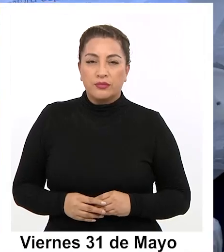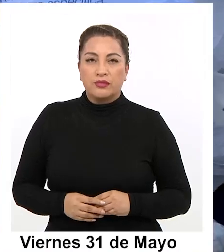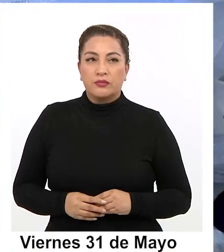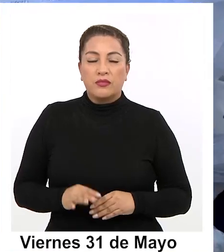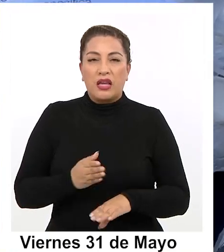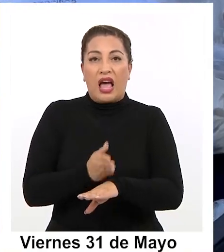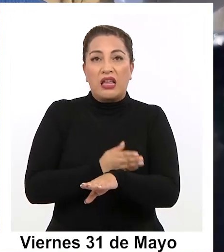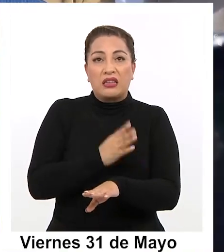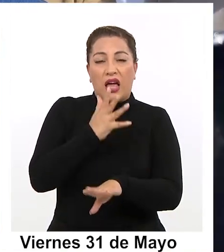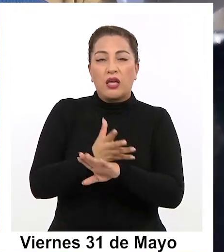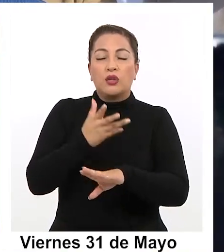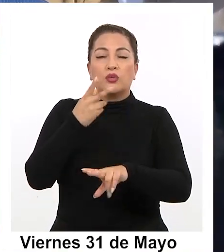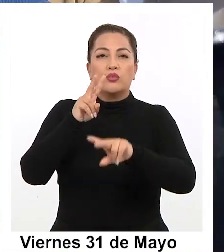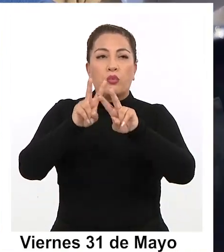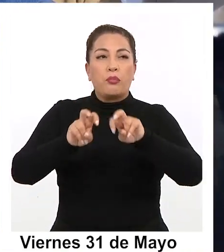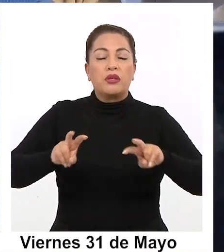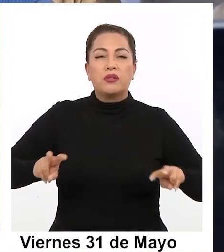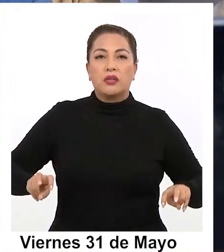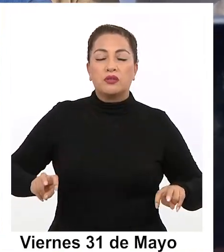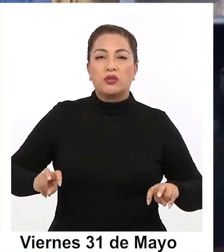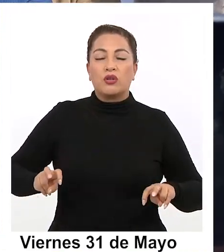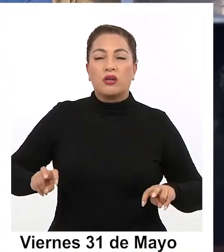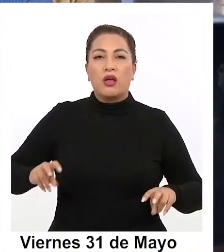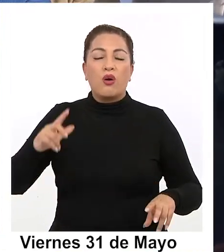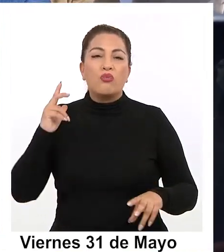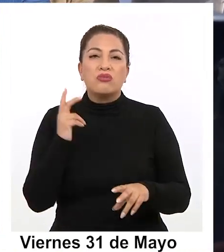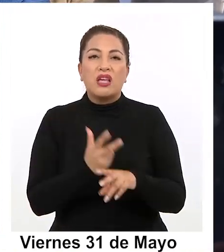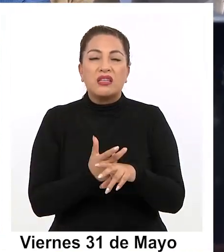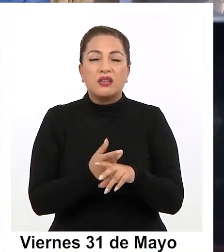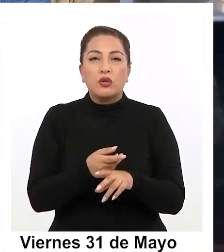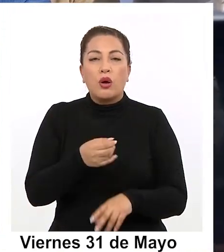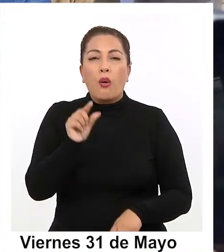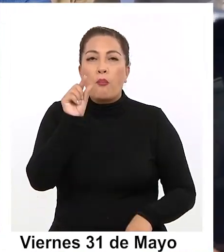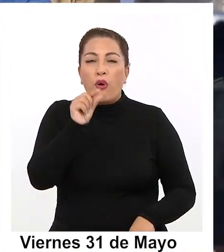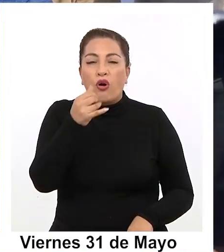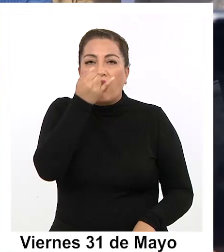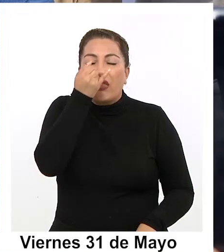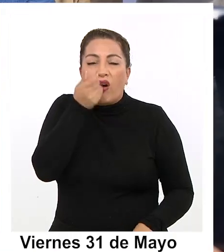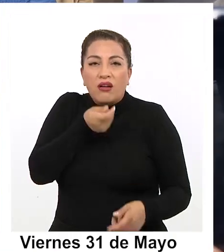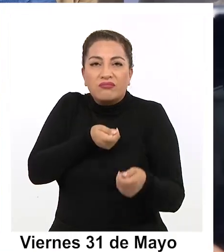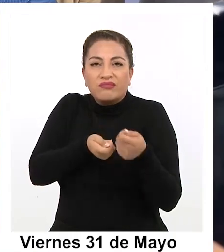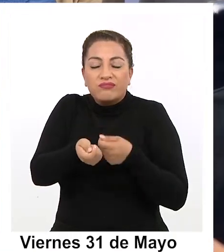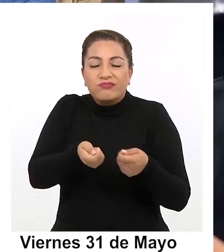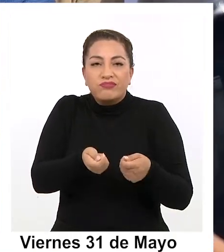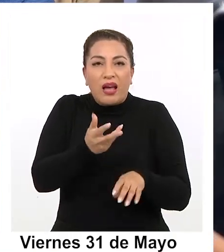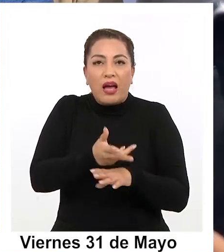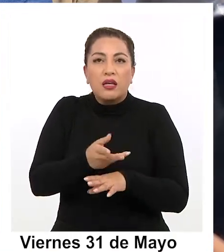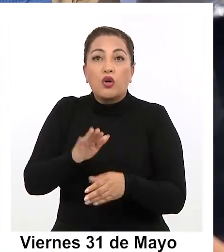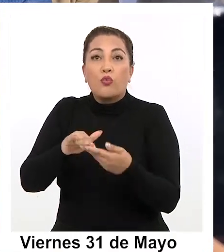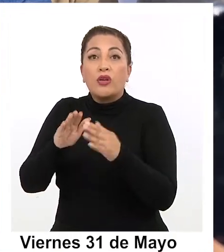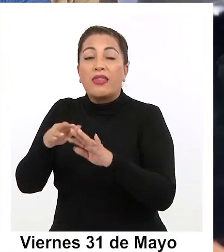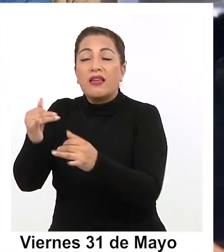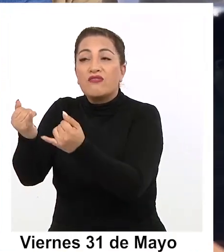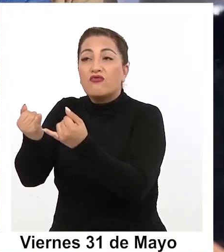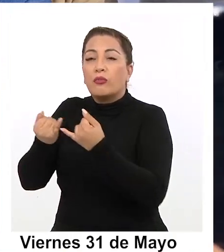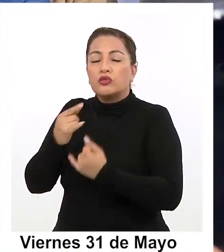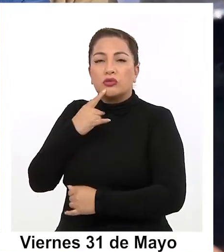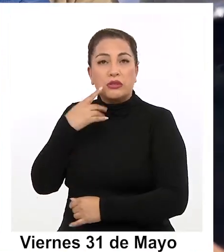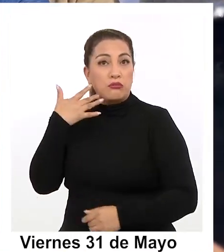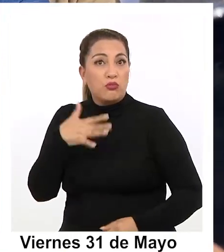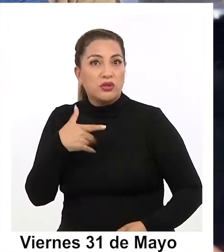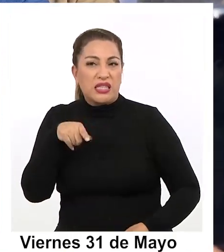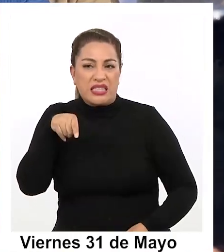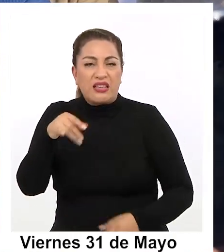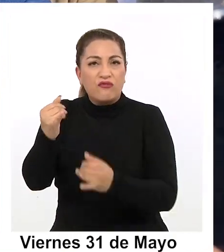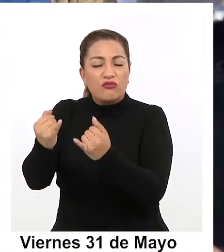investigación que partió por delitos de microtráfico y aquí es relevante la información que proporciona la comunidad muchas veces